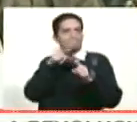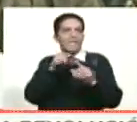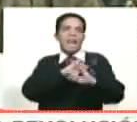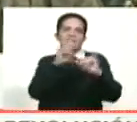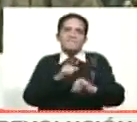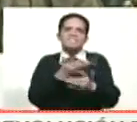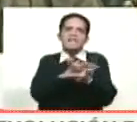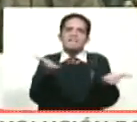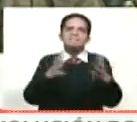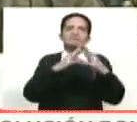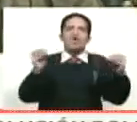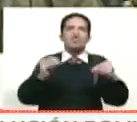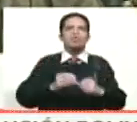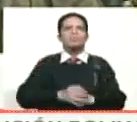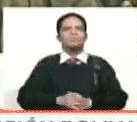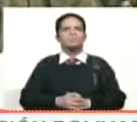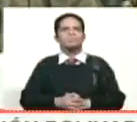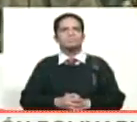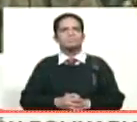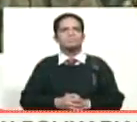todas.